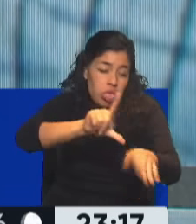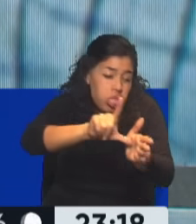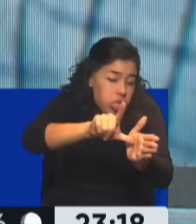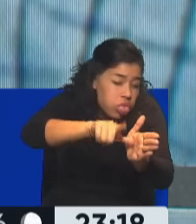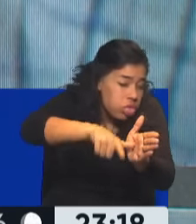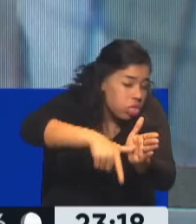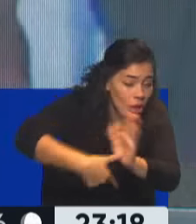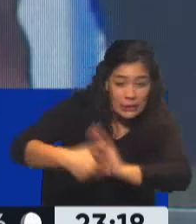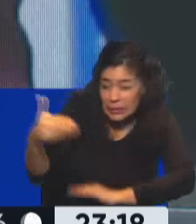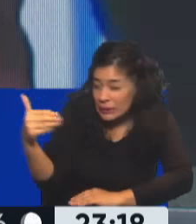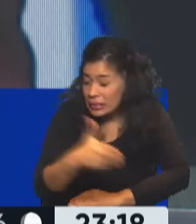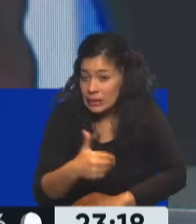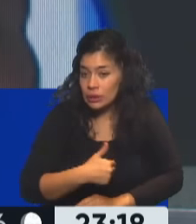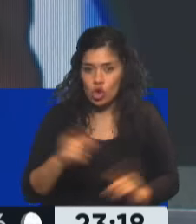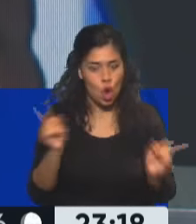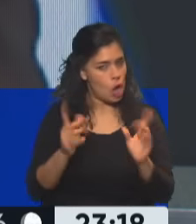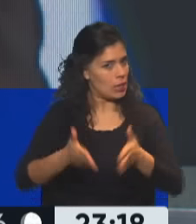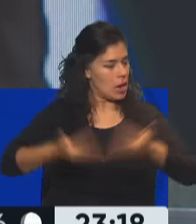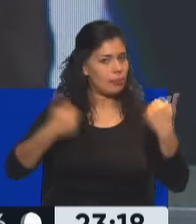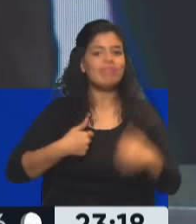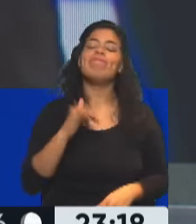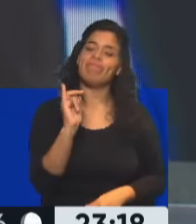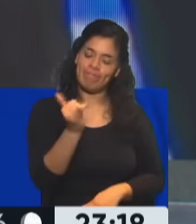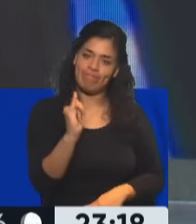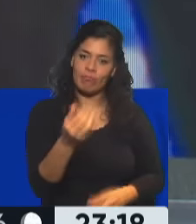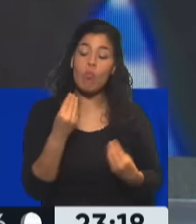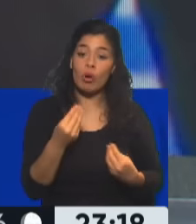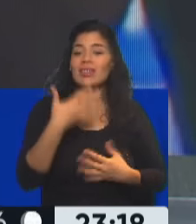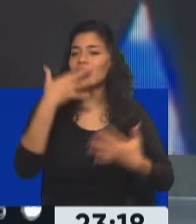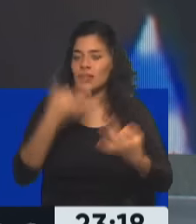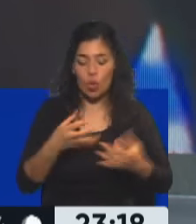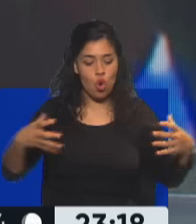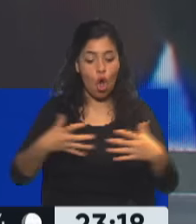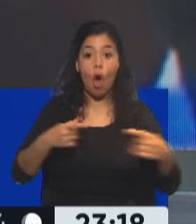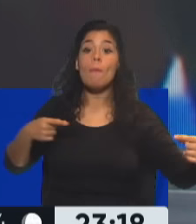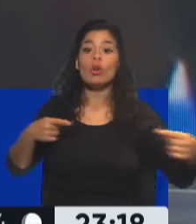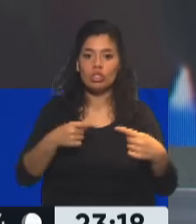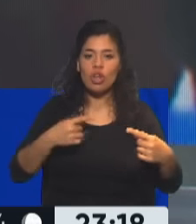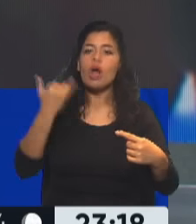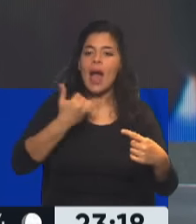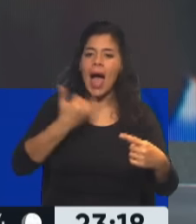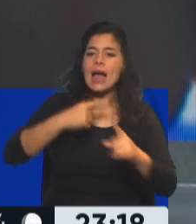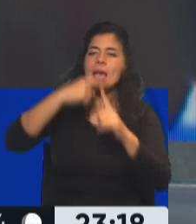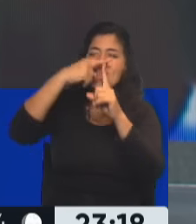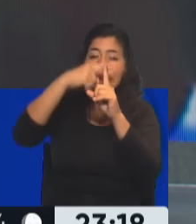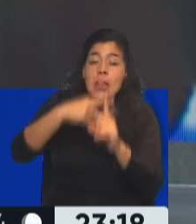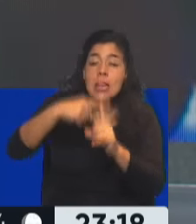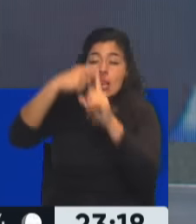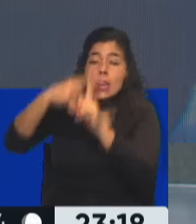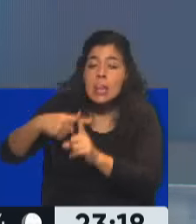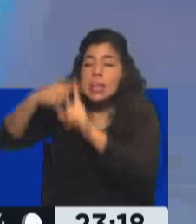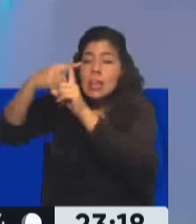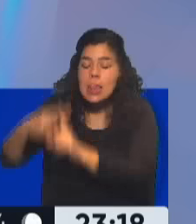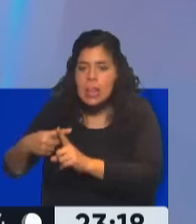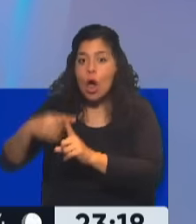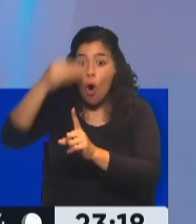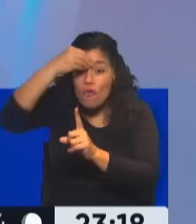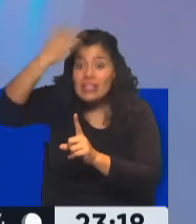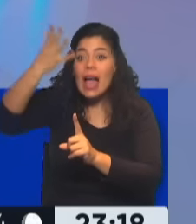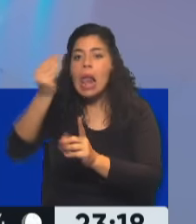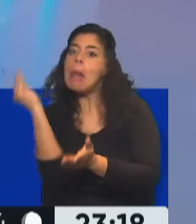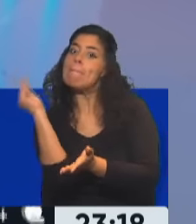porque además se espera, bueno, que posiblemente la oposición haga como un conteo, digamos, sí, paralelo a lo que es del CNE,